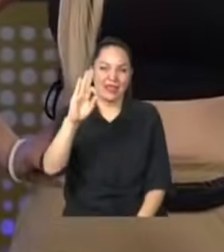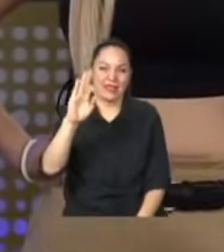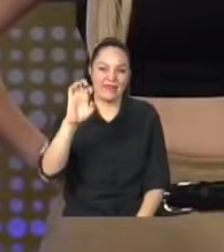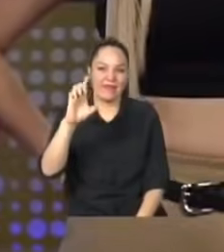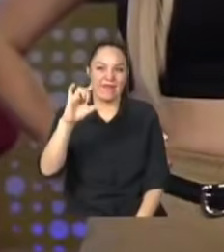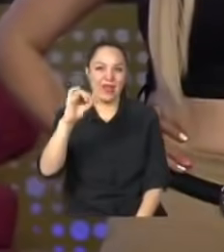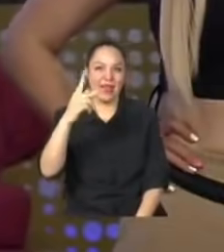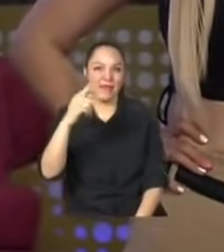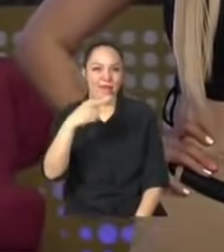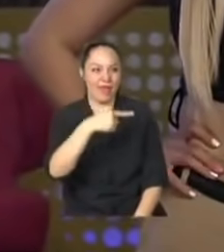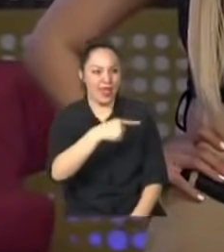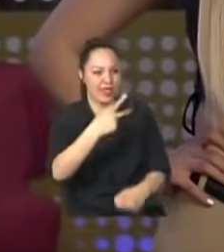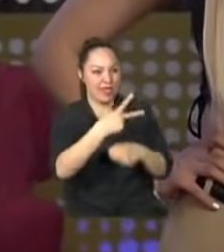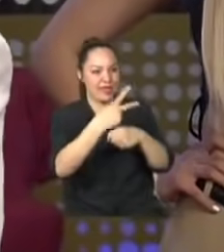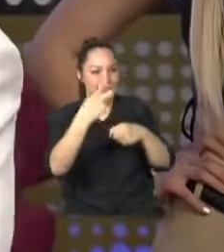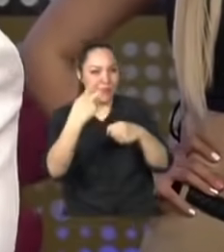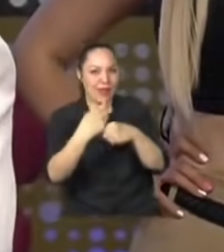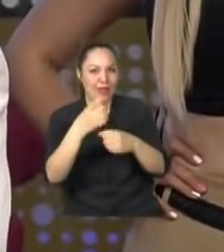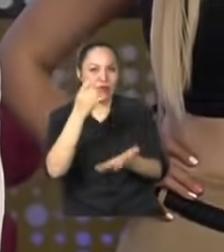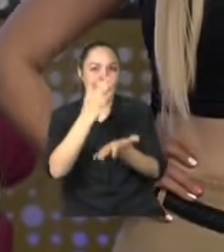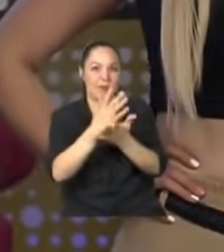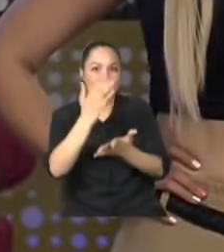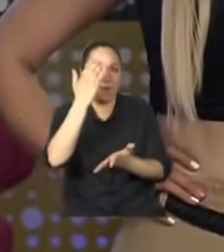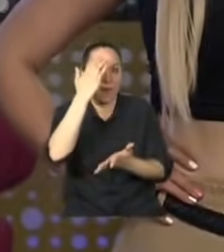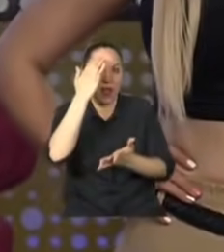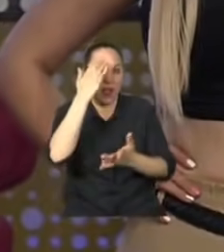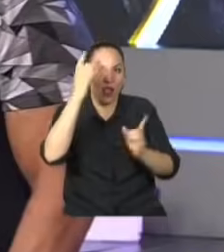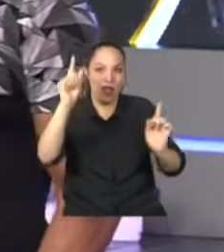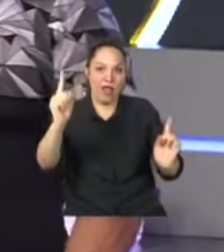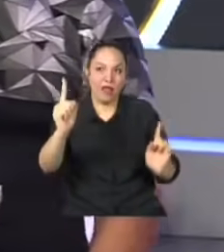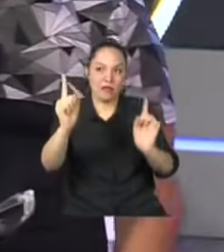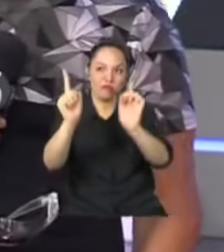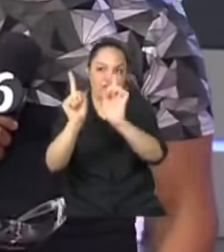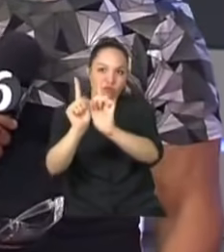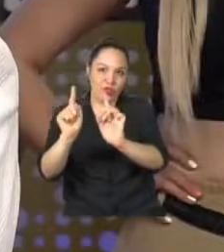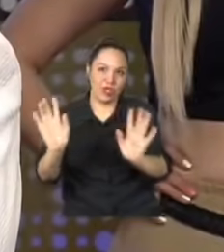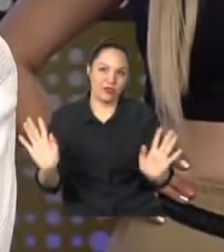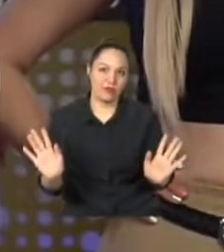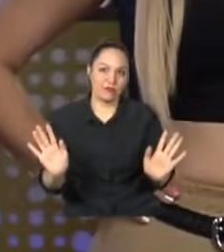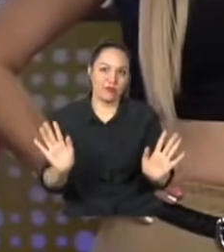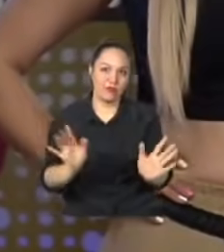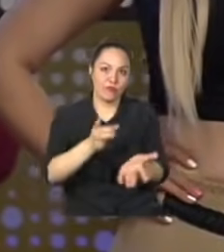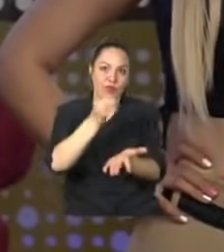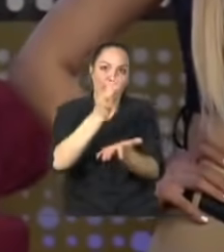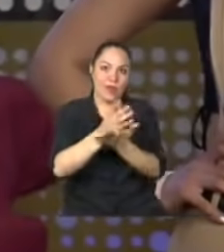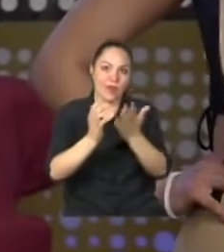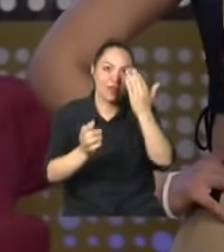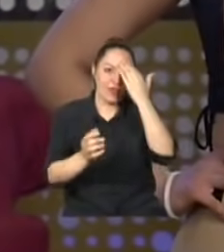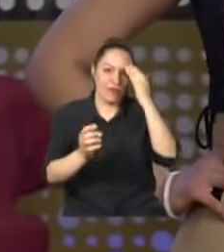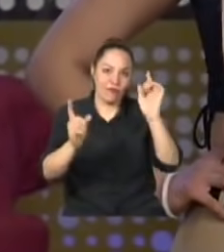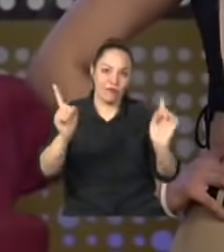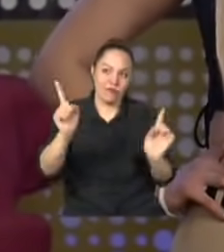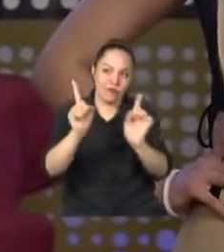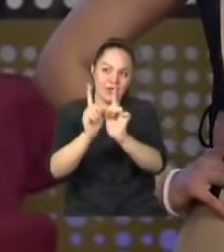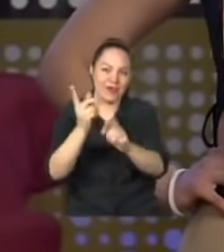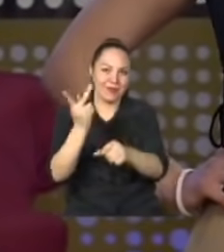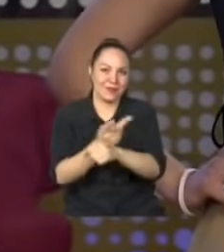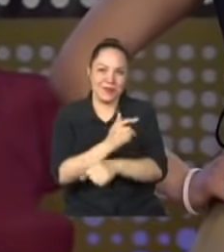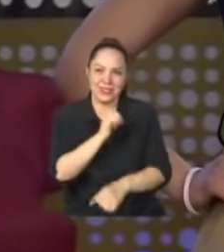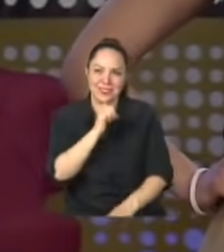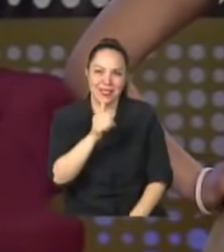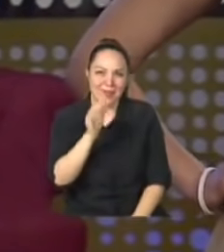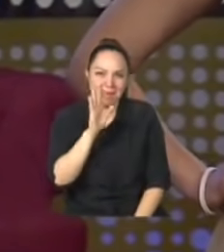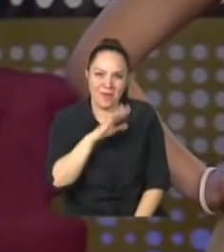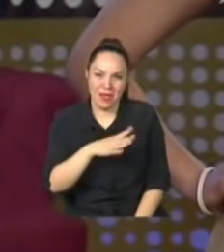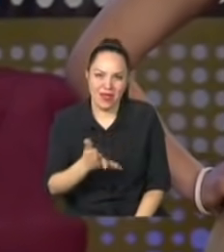está invitando para conocerlo. Sí, en buena fe. Por supuesto. ¿Verdad, por supuesto, Felipe? No tiene nada de malo. Además,